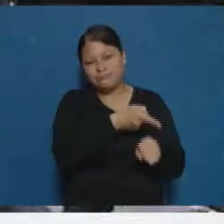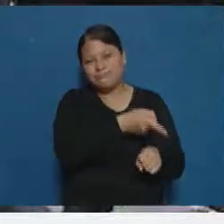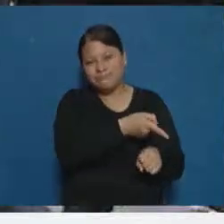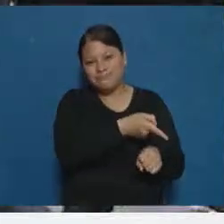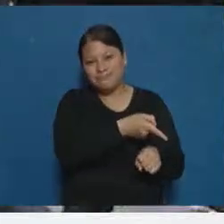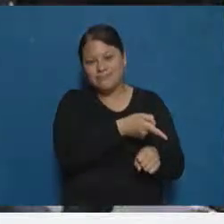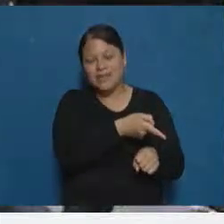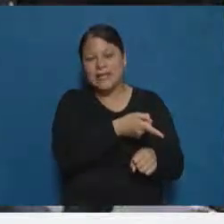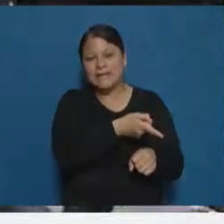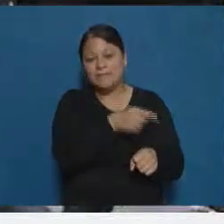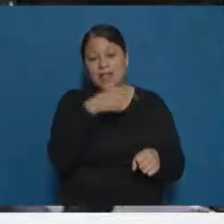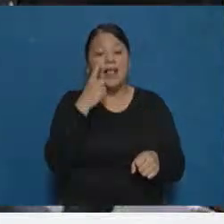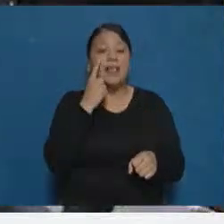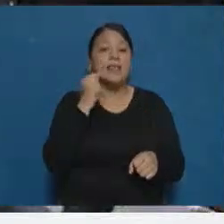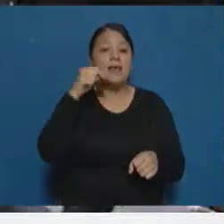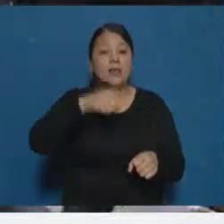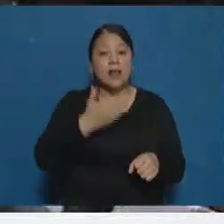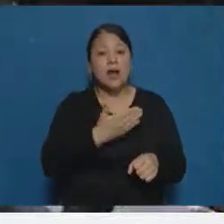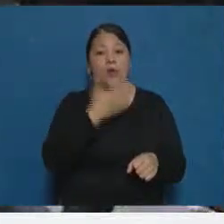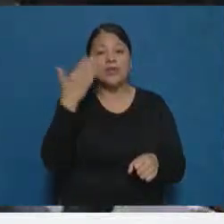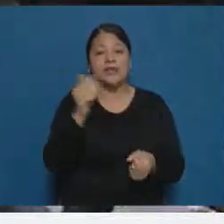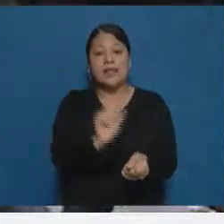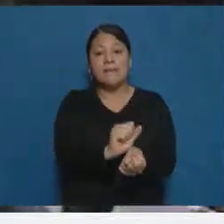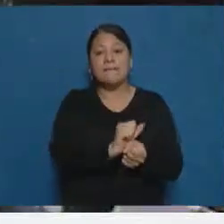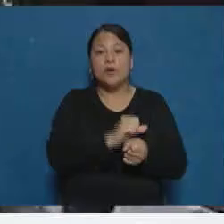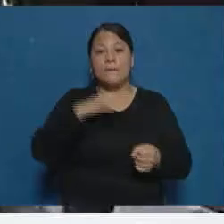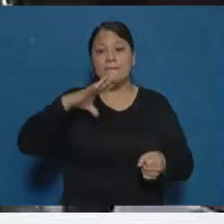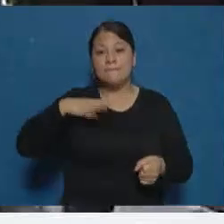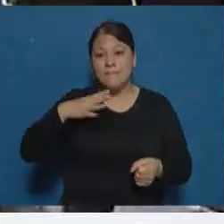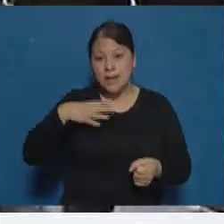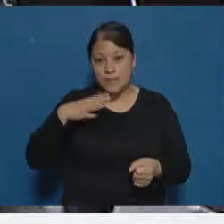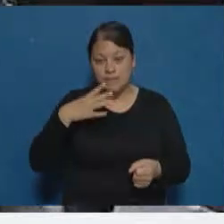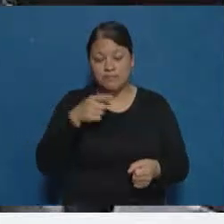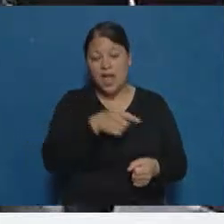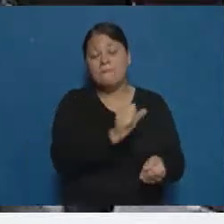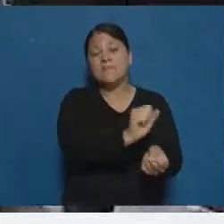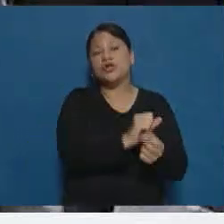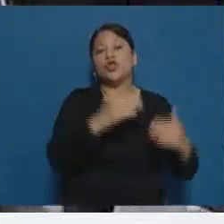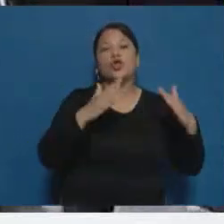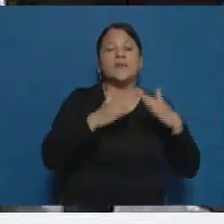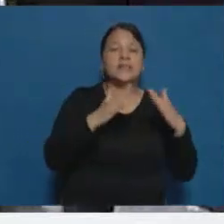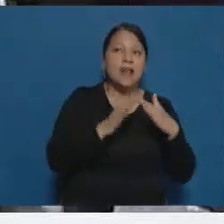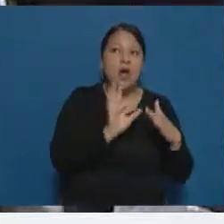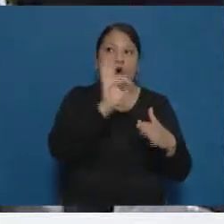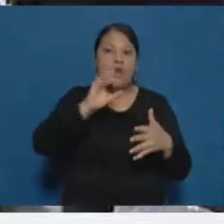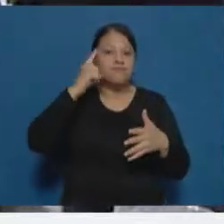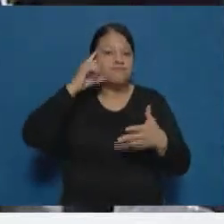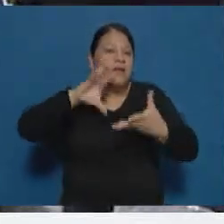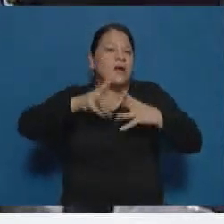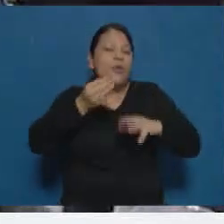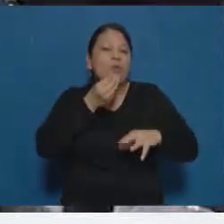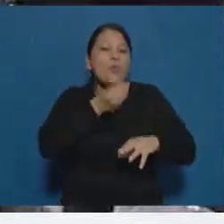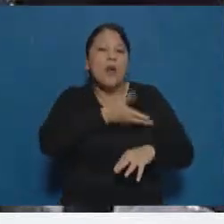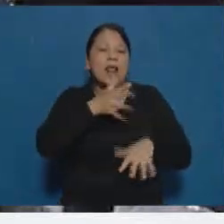que en el día de hoy, en la audiencia de prisión preventiva, se le dé o prisión domiciliaria o cualquier estrategia que